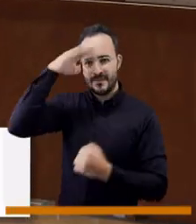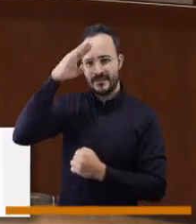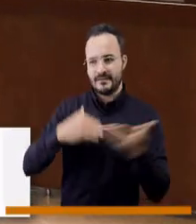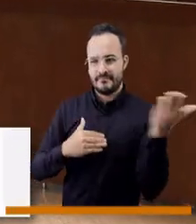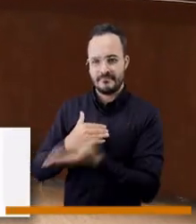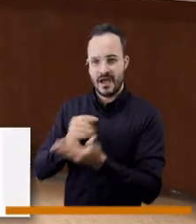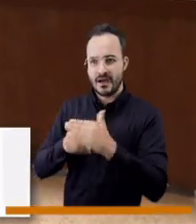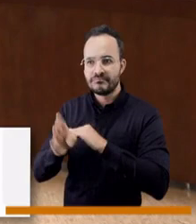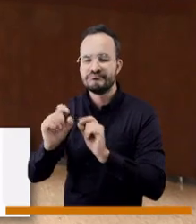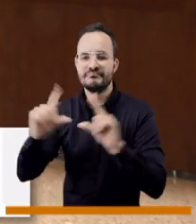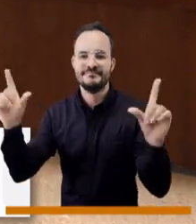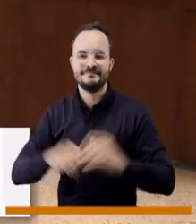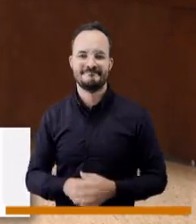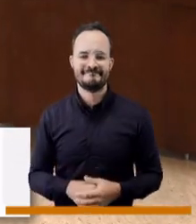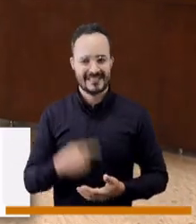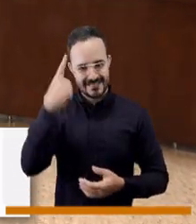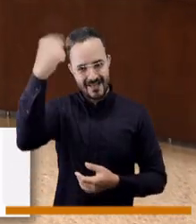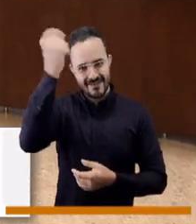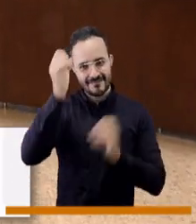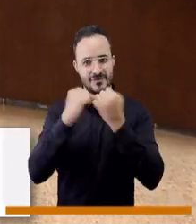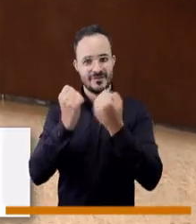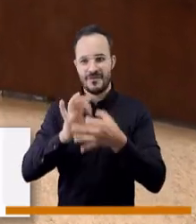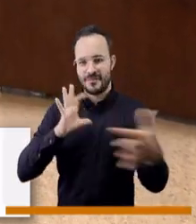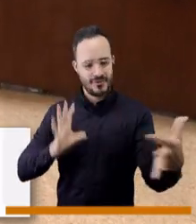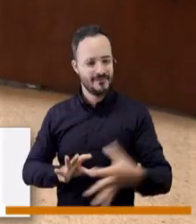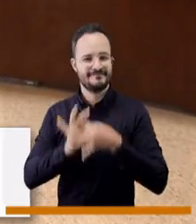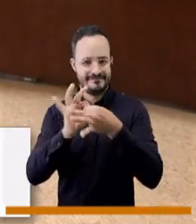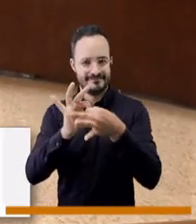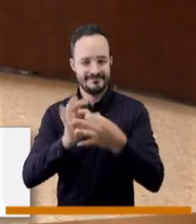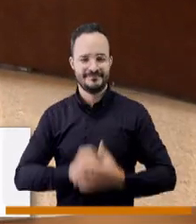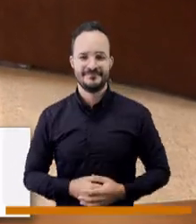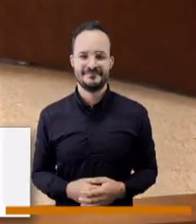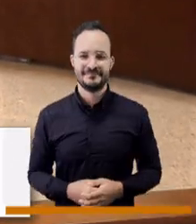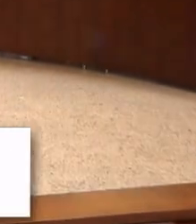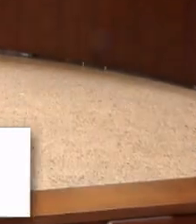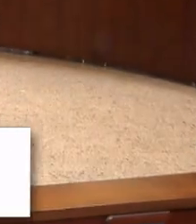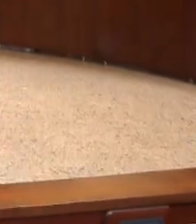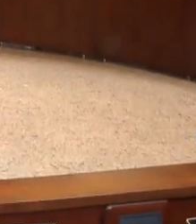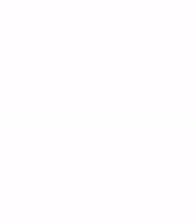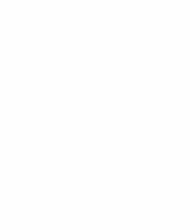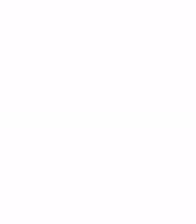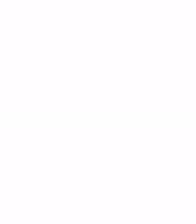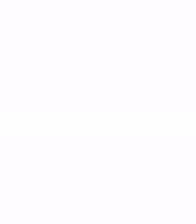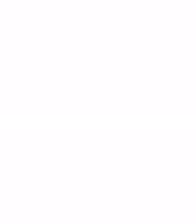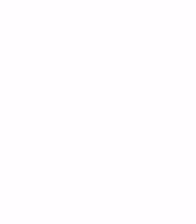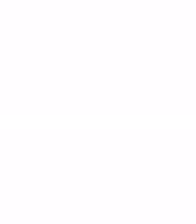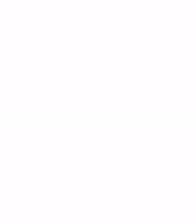www.consejodemedellin.gov.co. Porque el Consejo somos tú y yo.